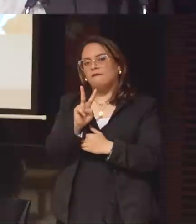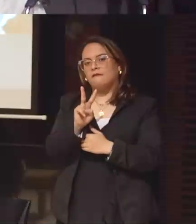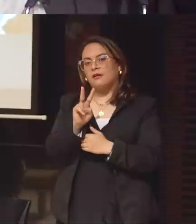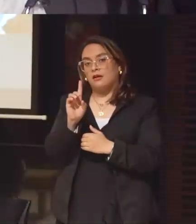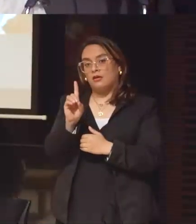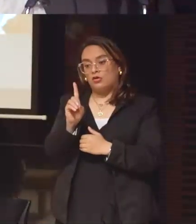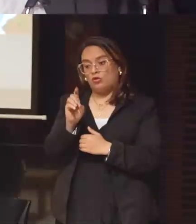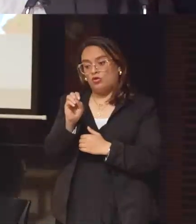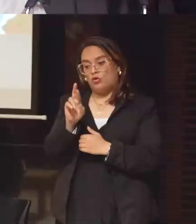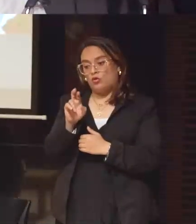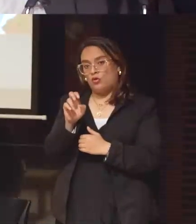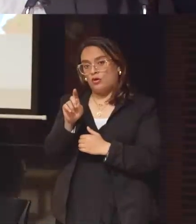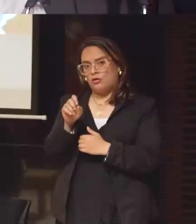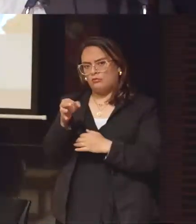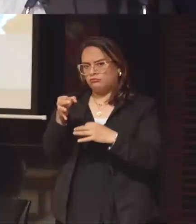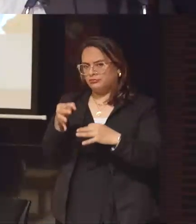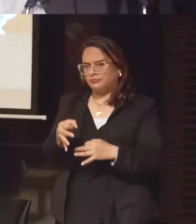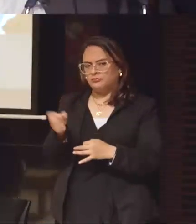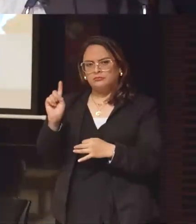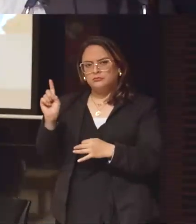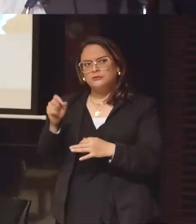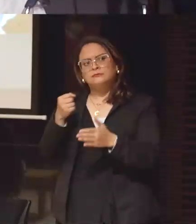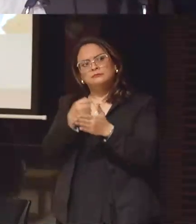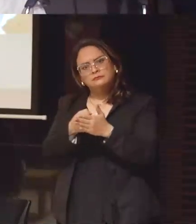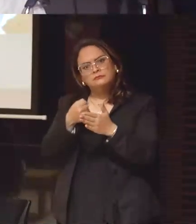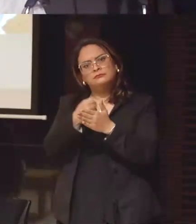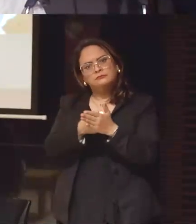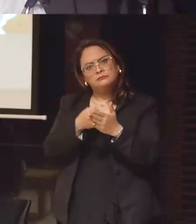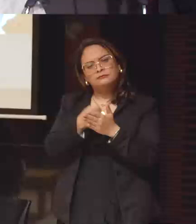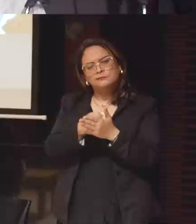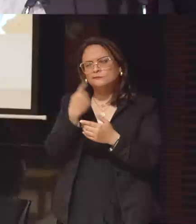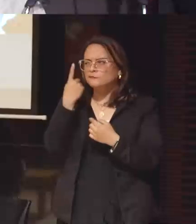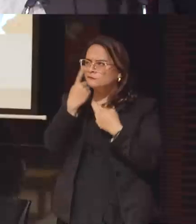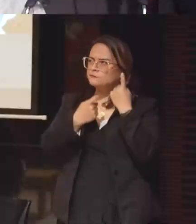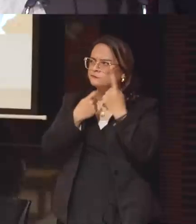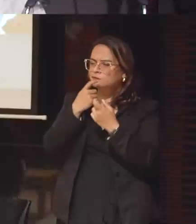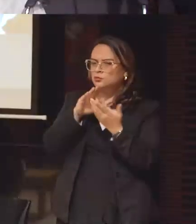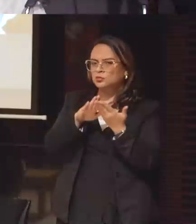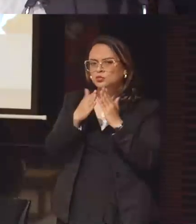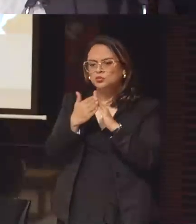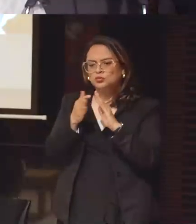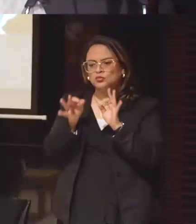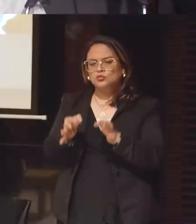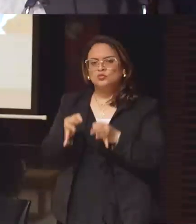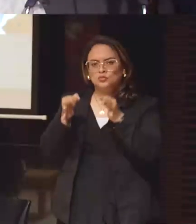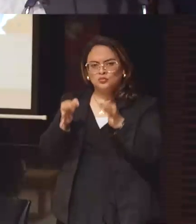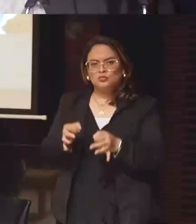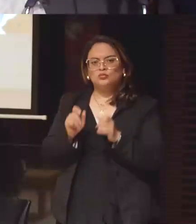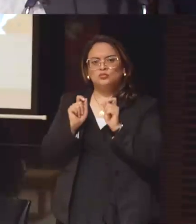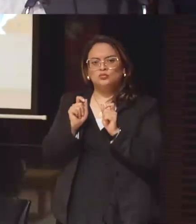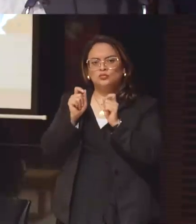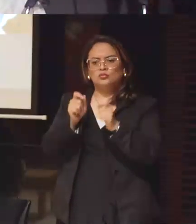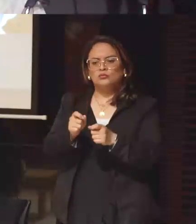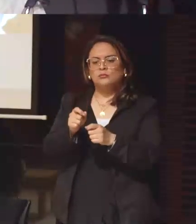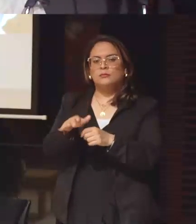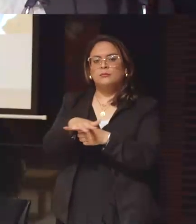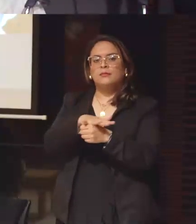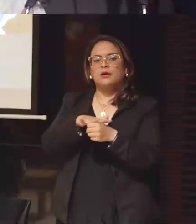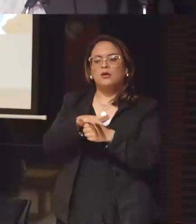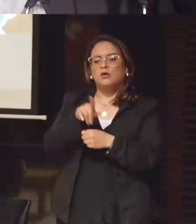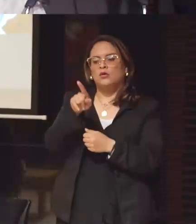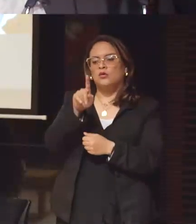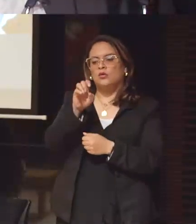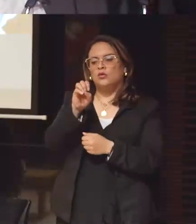Avenida Dorado. Y la comunidad presionaba, entonces, bueno, ¿cómo le ponemos? Finalmente se va a llamar La Soledad. No es que el